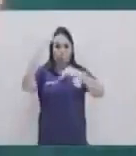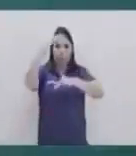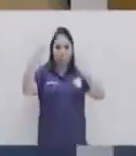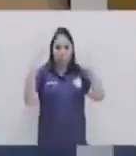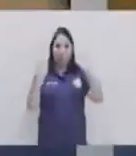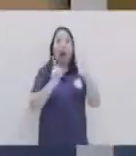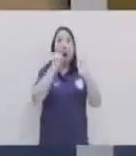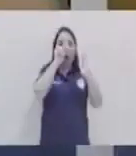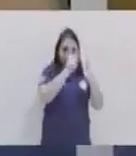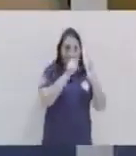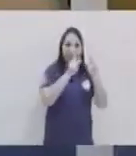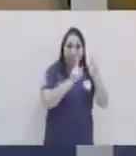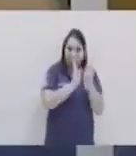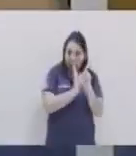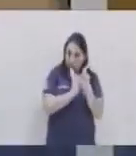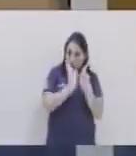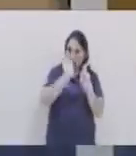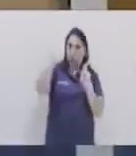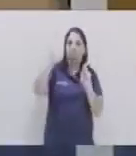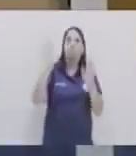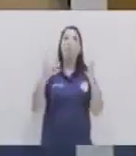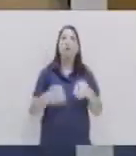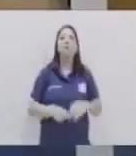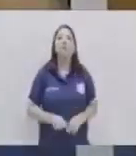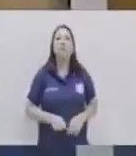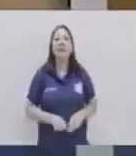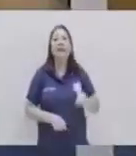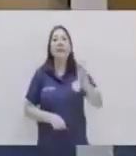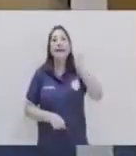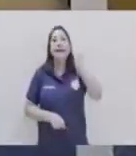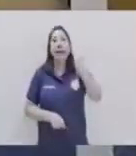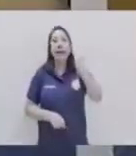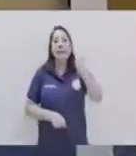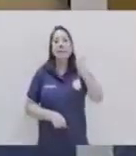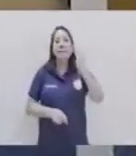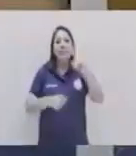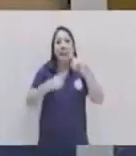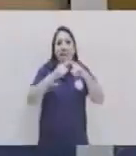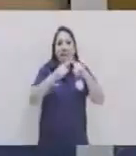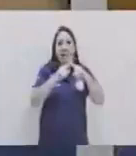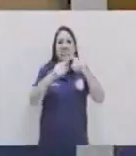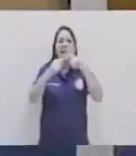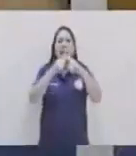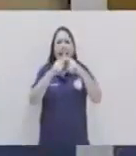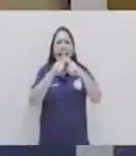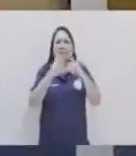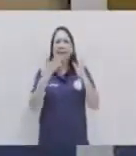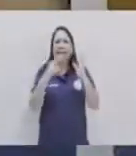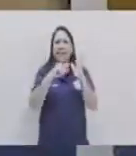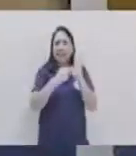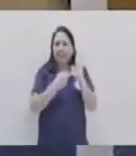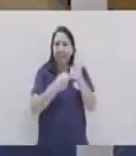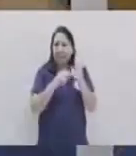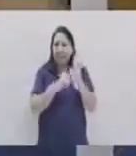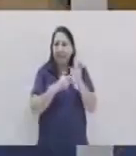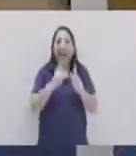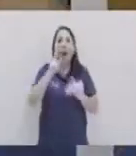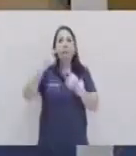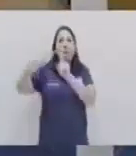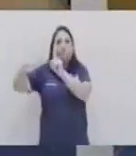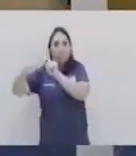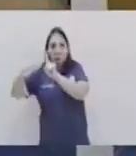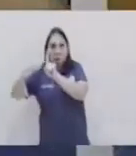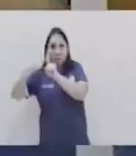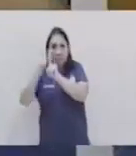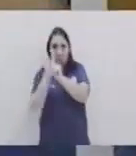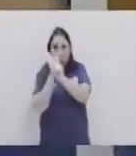plano cartesiano. 3 en X. Entonces recordemos que el valor de X es positivo